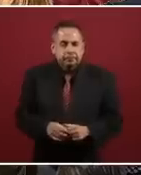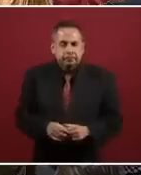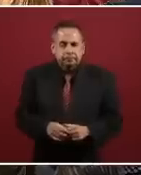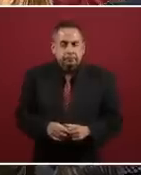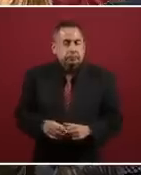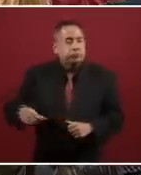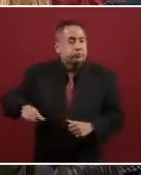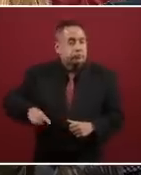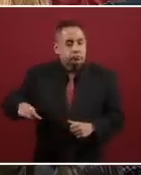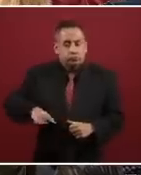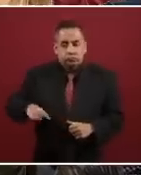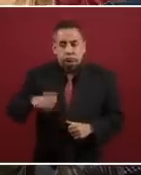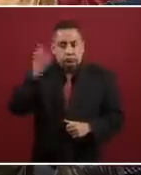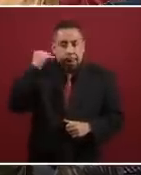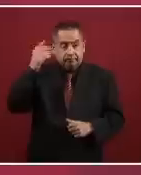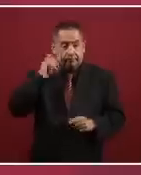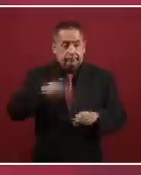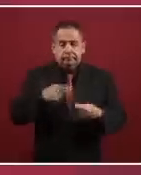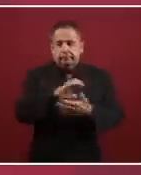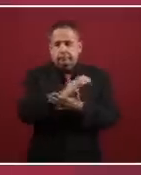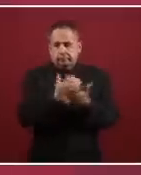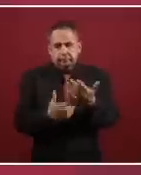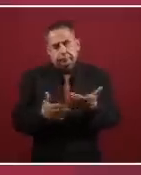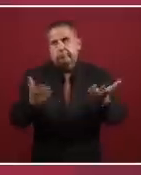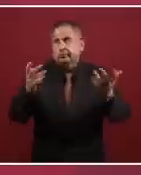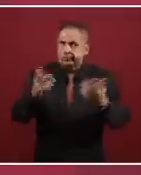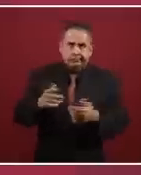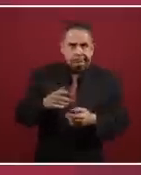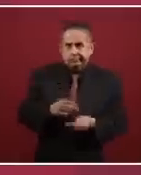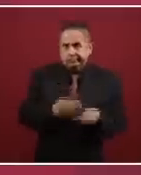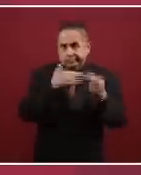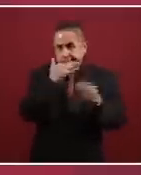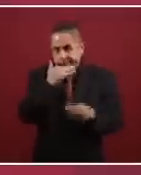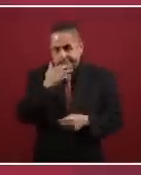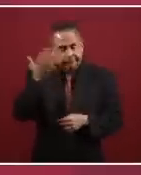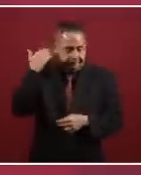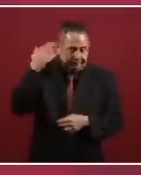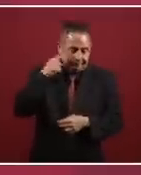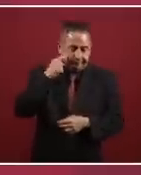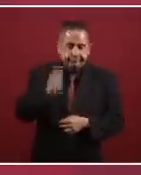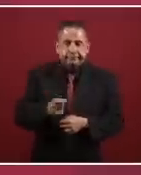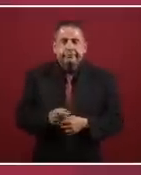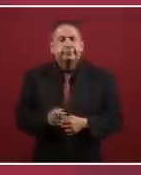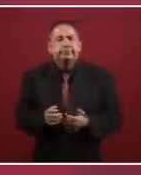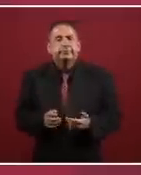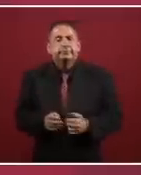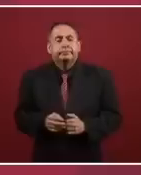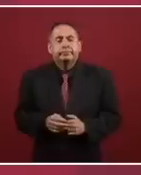el gobierno contrataba, que era otro negocio que tenían